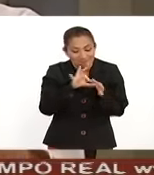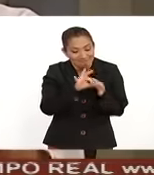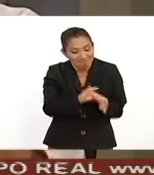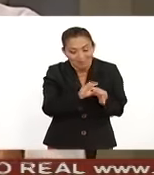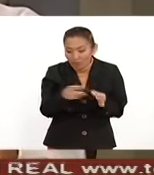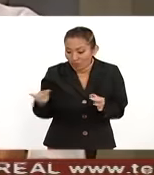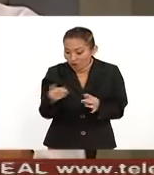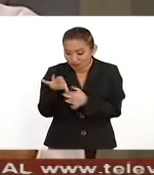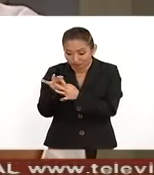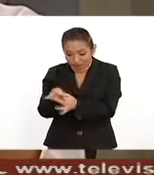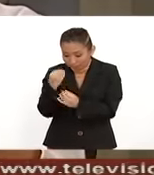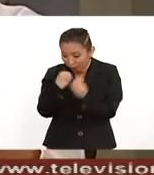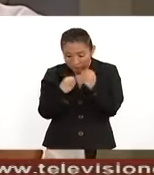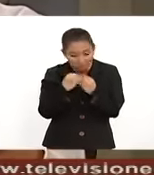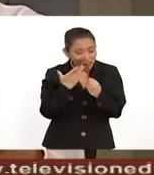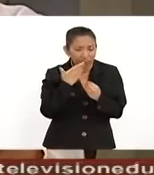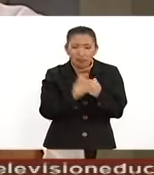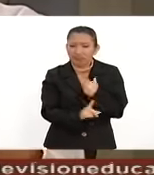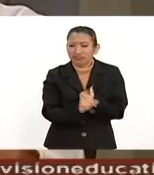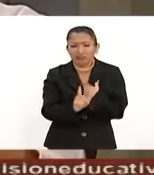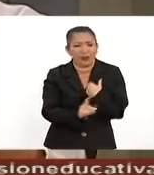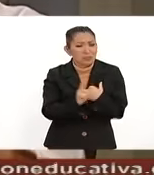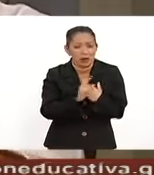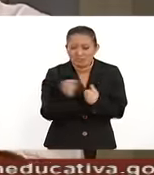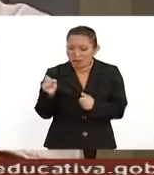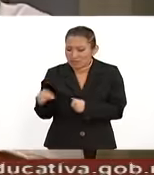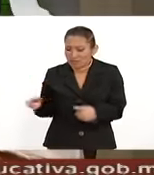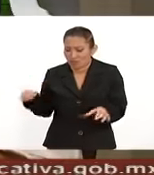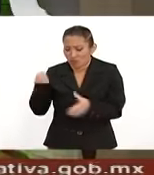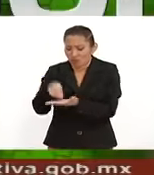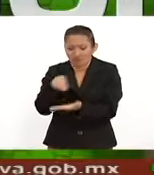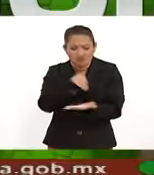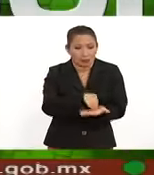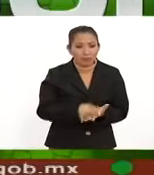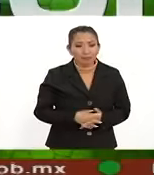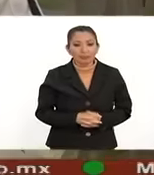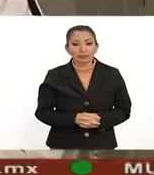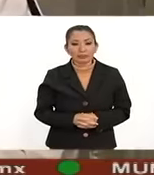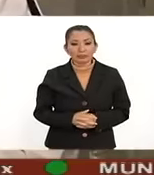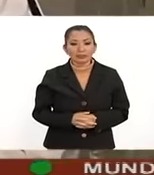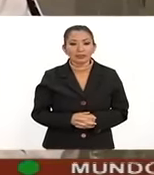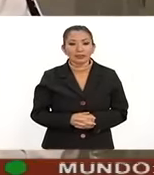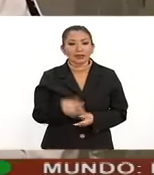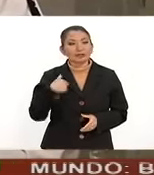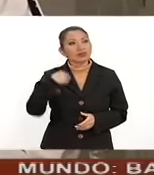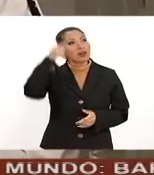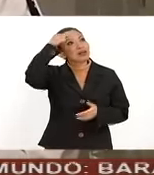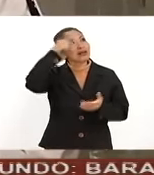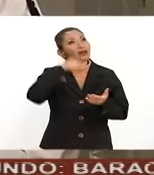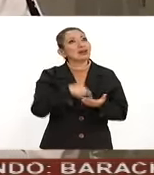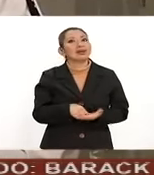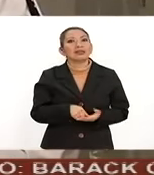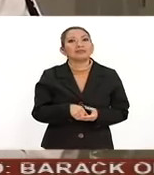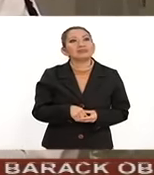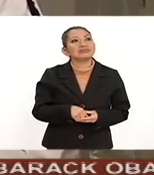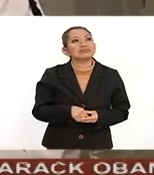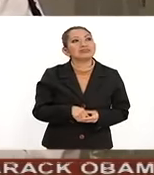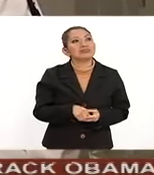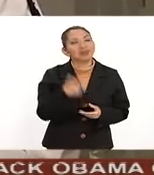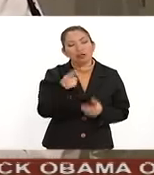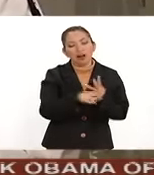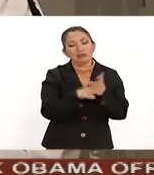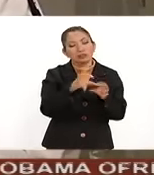ambos platillos y no tengo ninguna incomodidad en ponerlos en el mismo cajón. Creo que es de los